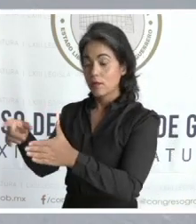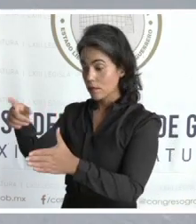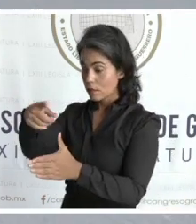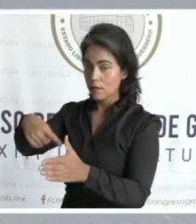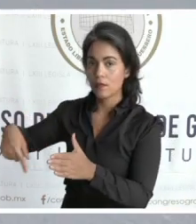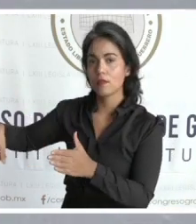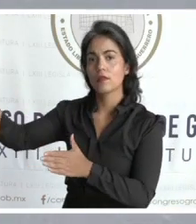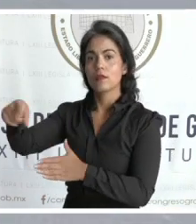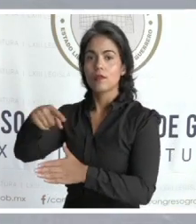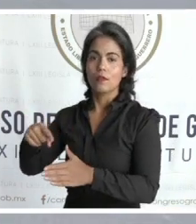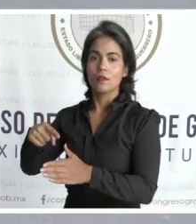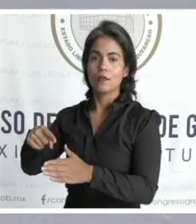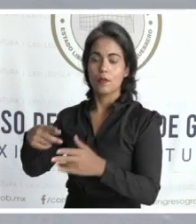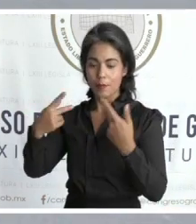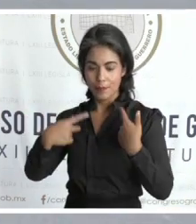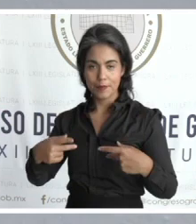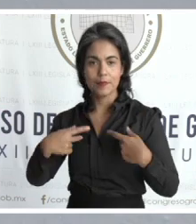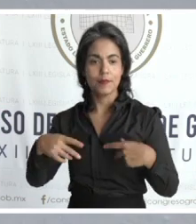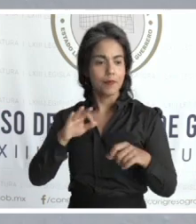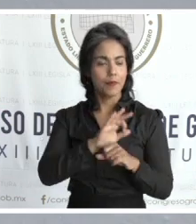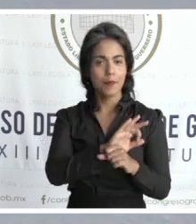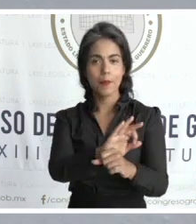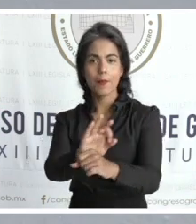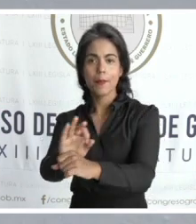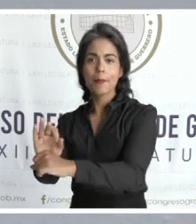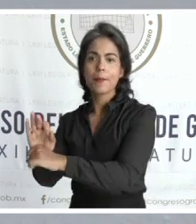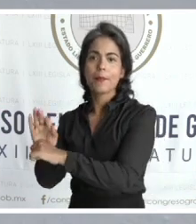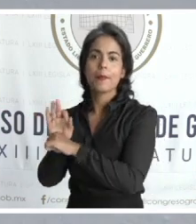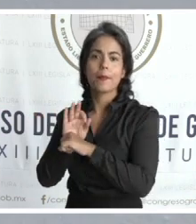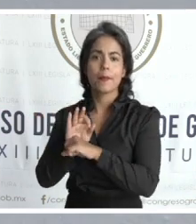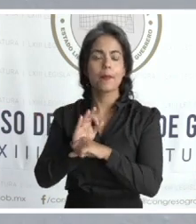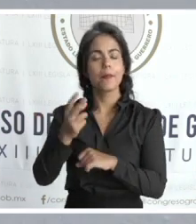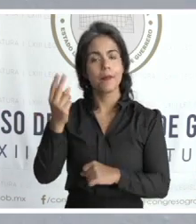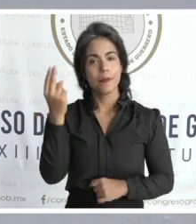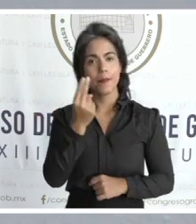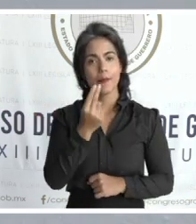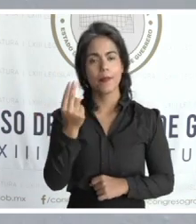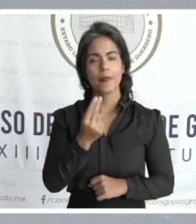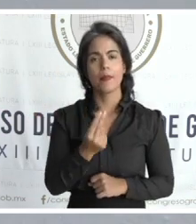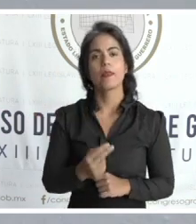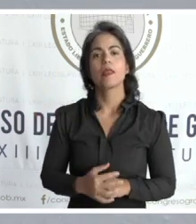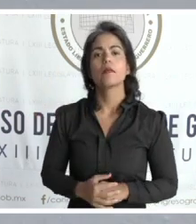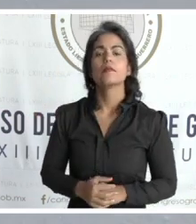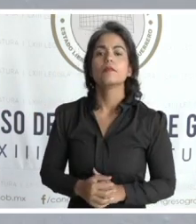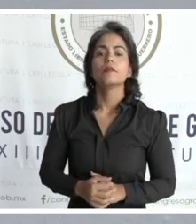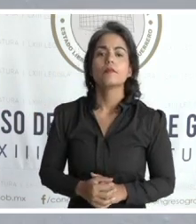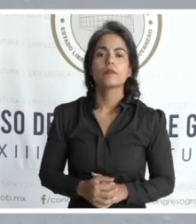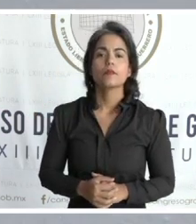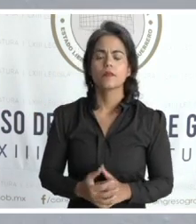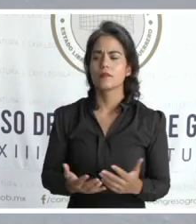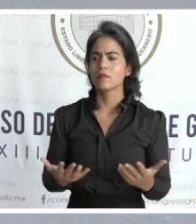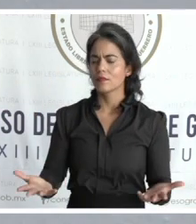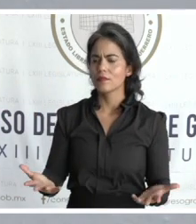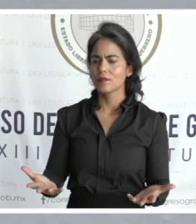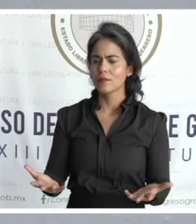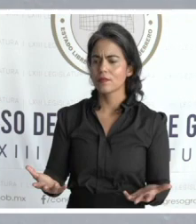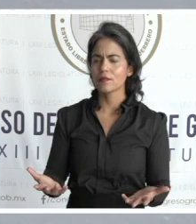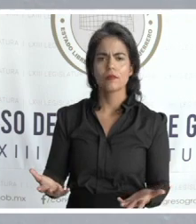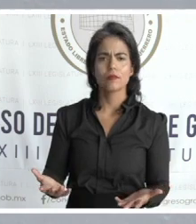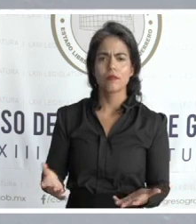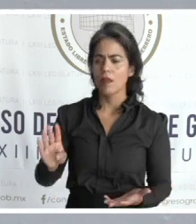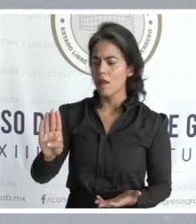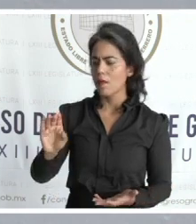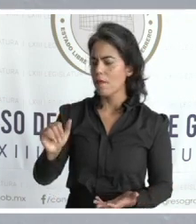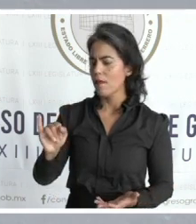cuidarnos entre todas y todos. ¿Por qué reaccionar hasta que pasa un hecho tan lamentable como el de